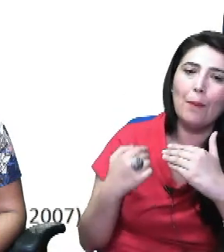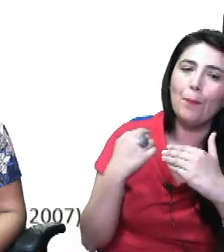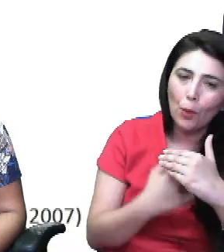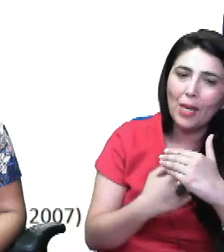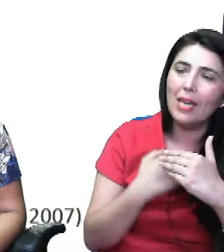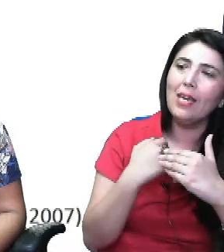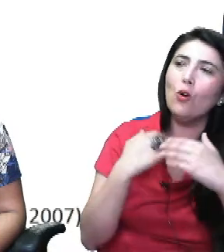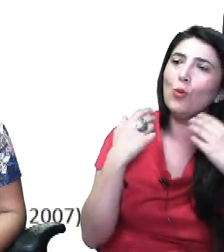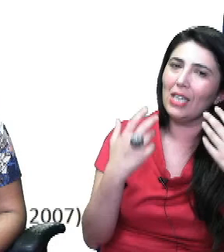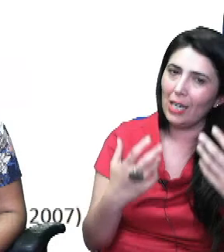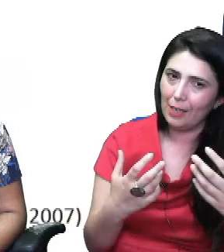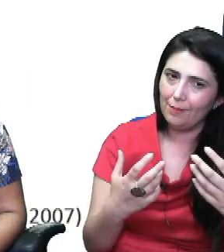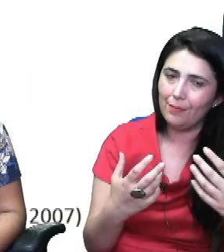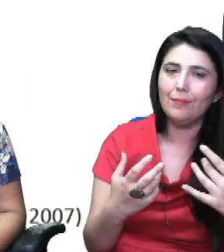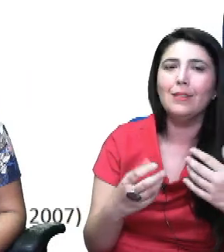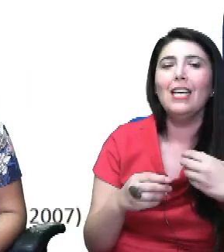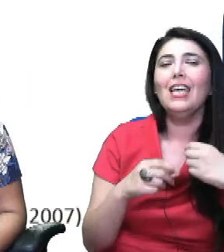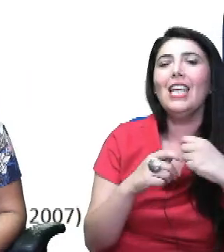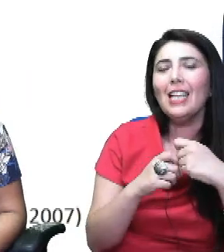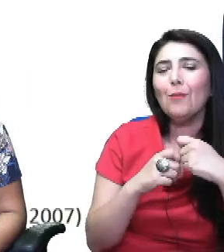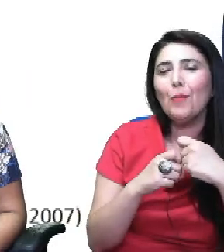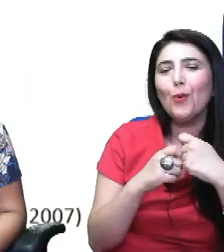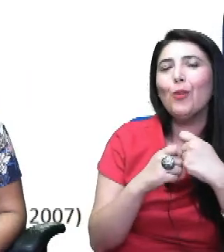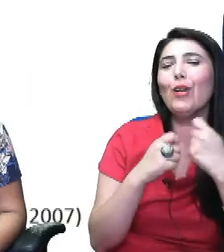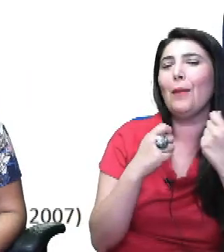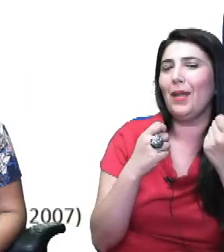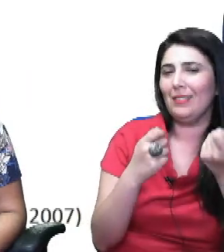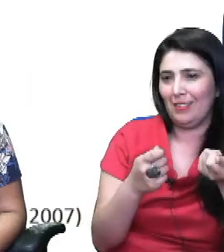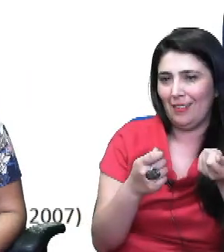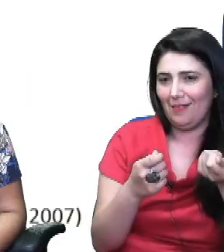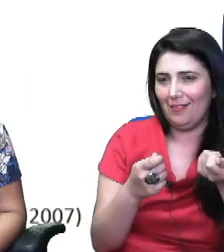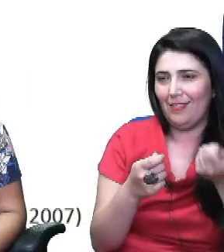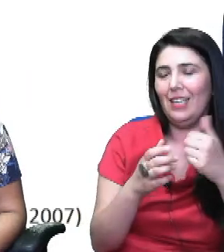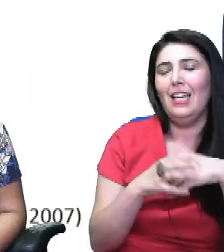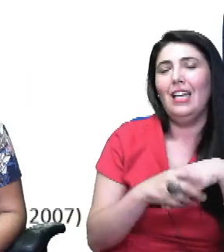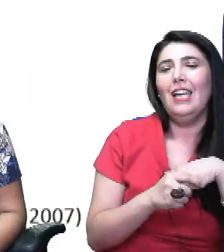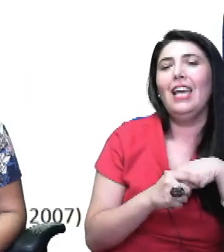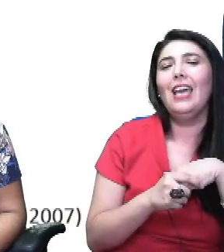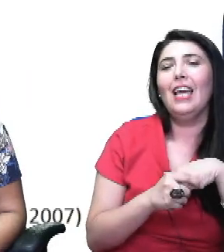eficacia propia y comunitaria. Y también, por último, la esperanza.